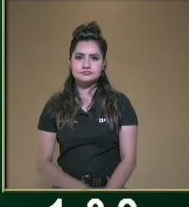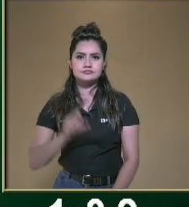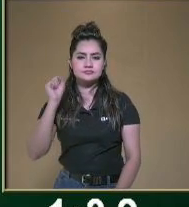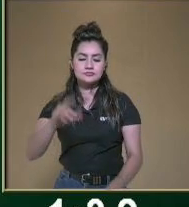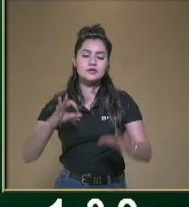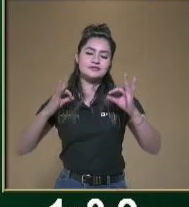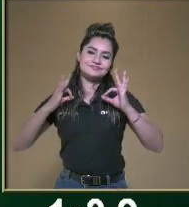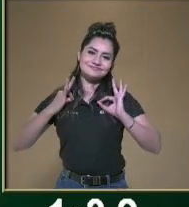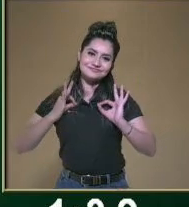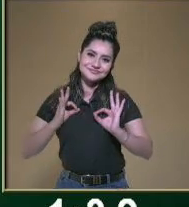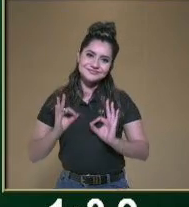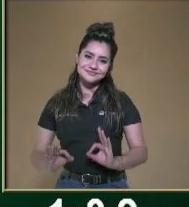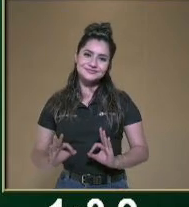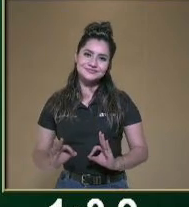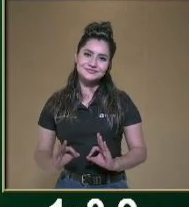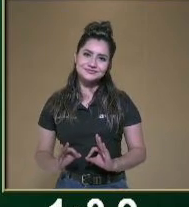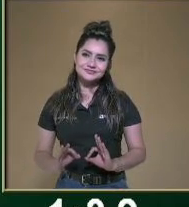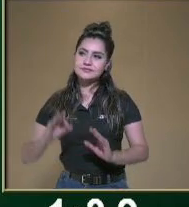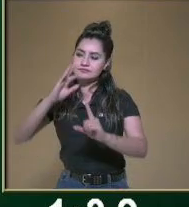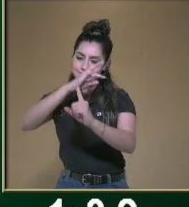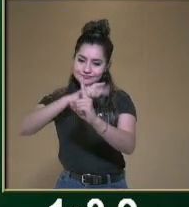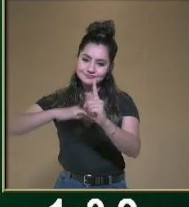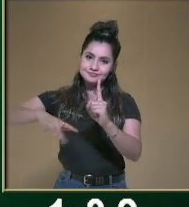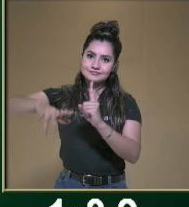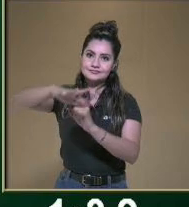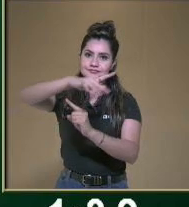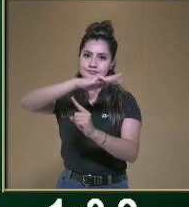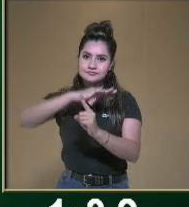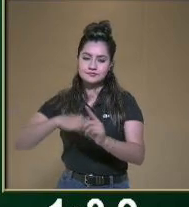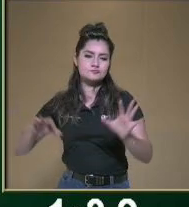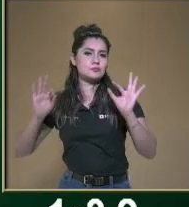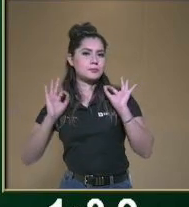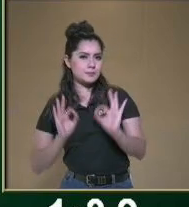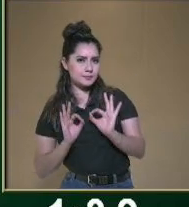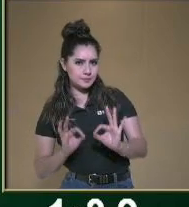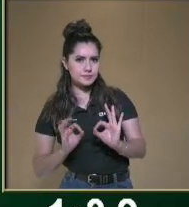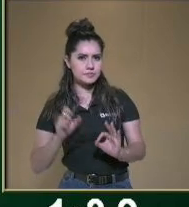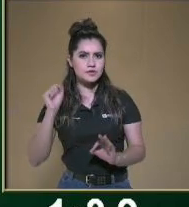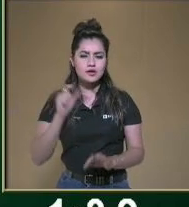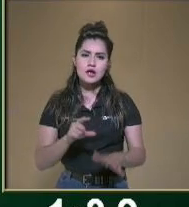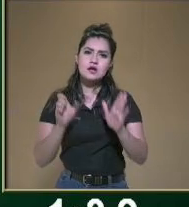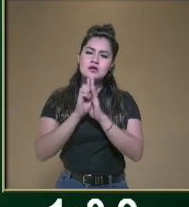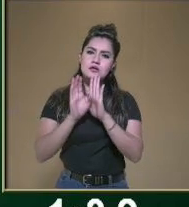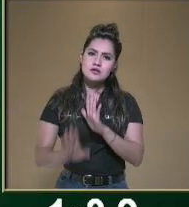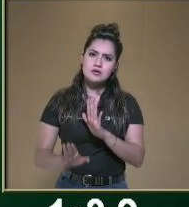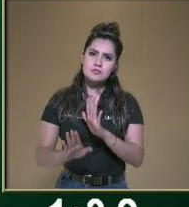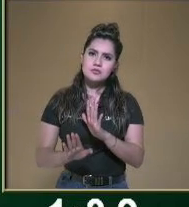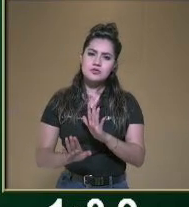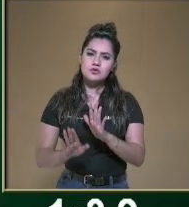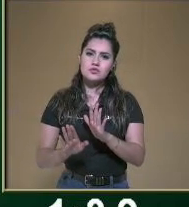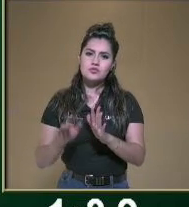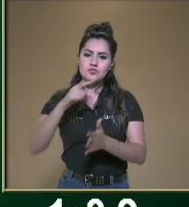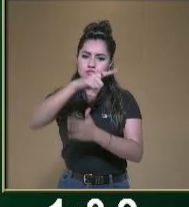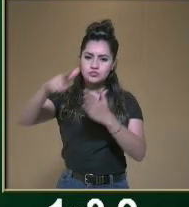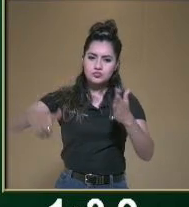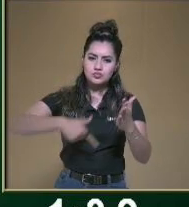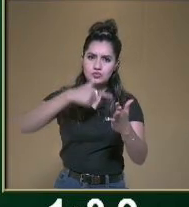incomodidad, proporcionando un entorno adecuado, incluyendo cobijo y una zona cómoda de